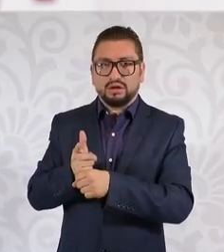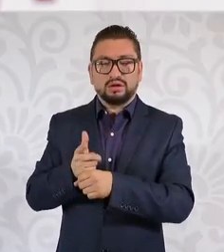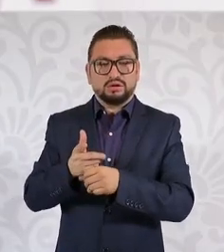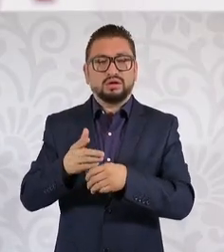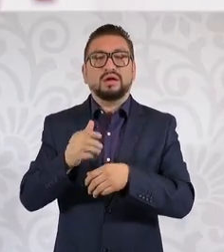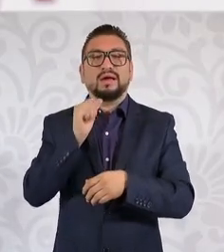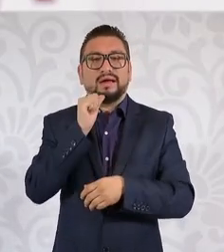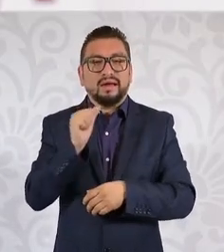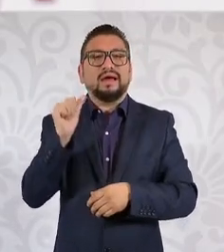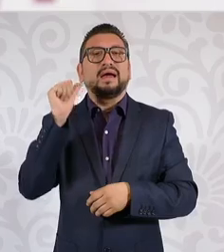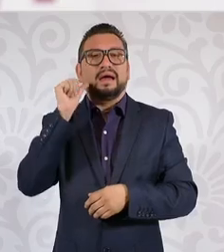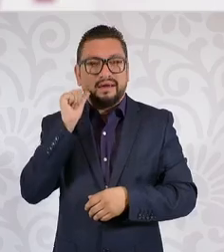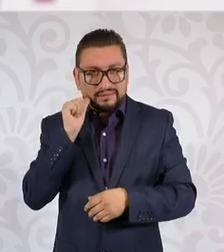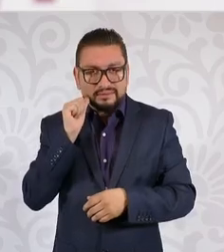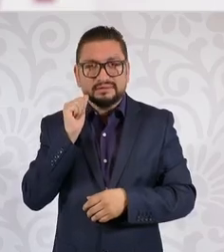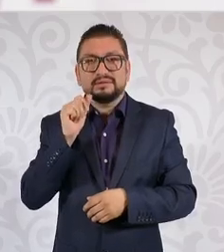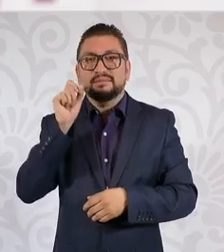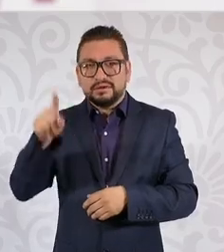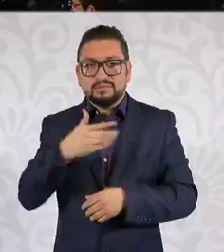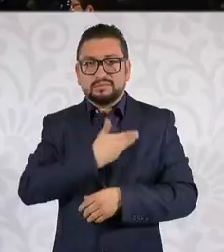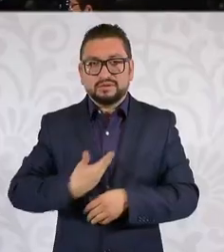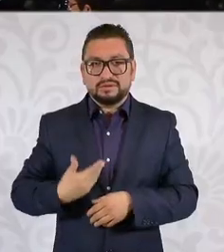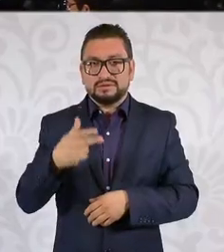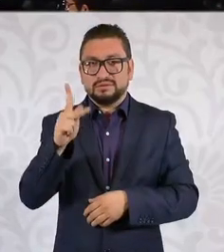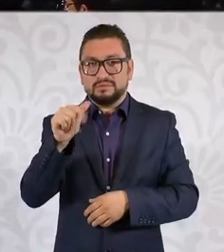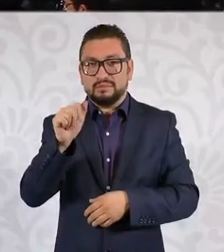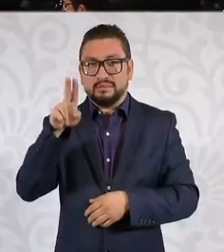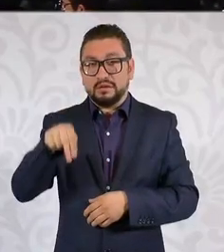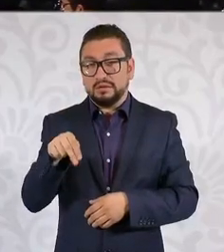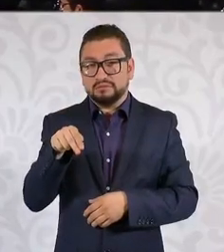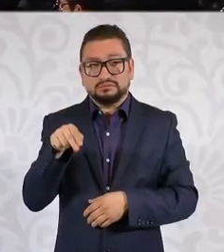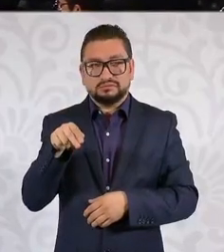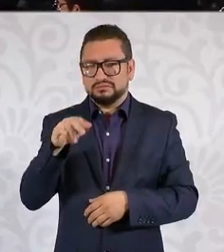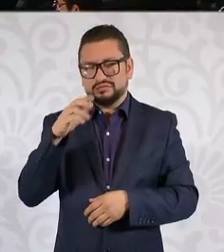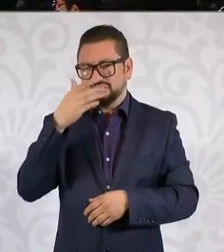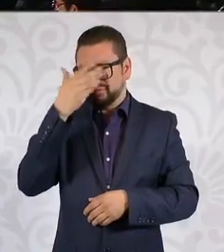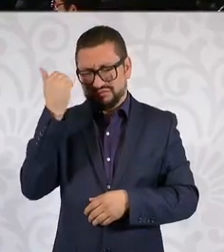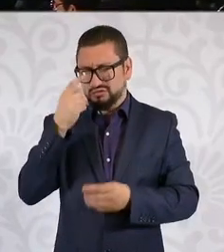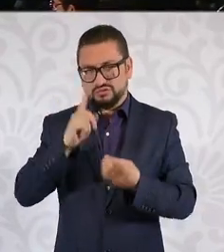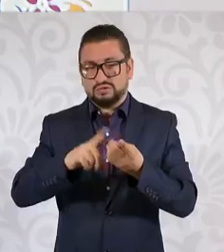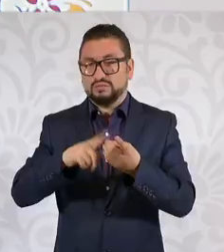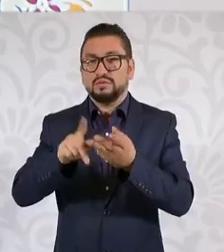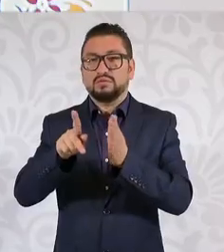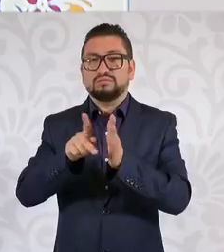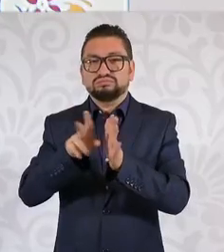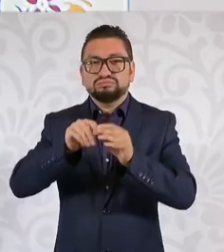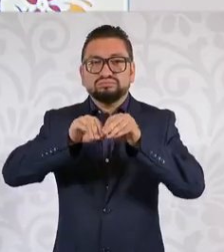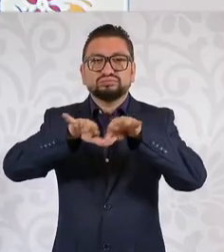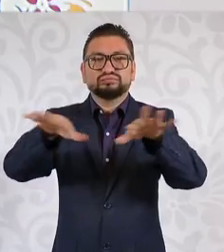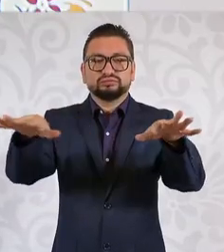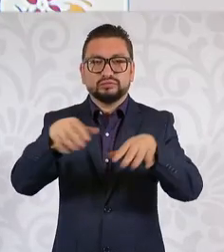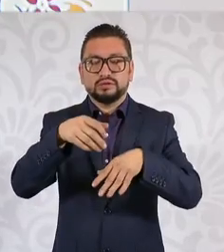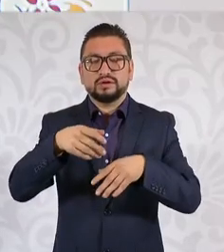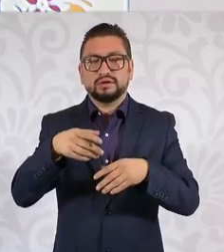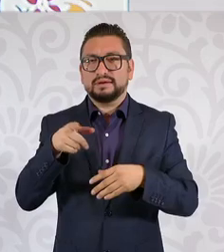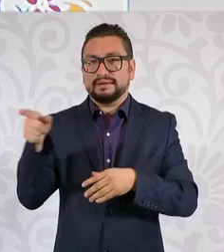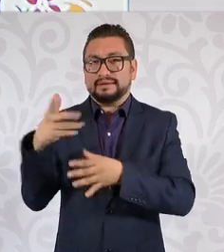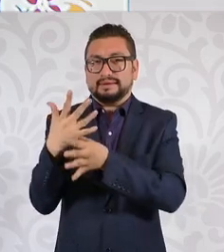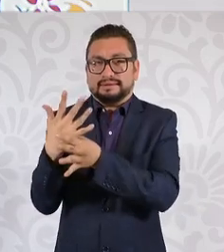Ayer todavía el presidente del PAN, no sé en qué medio, diciendo